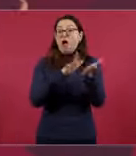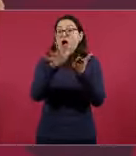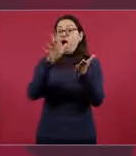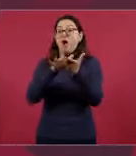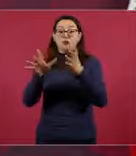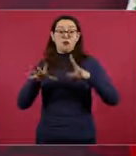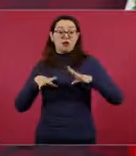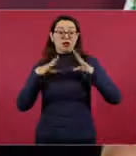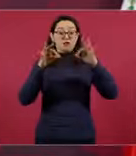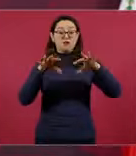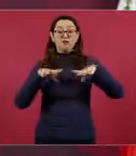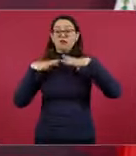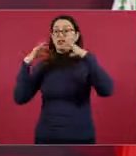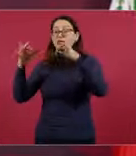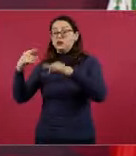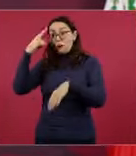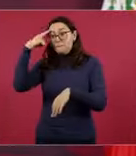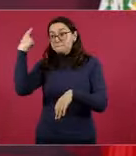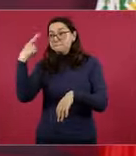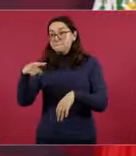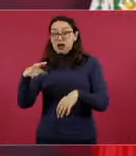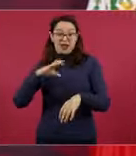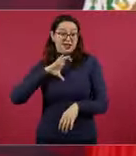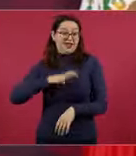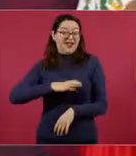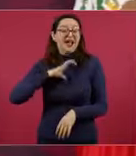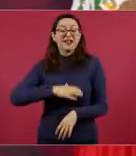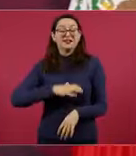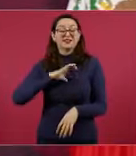fundaciones para atender el cáncer,